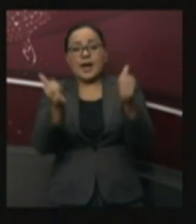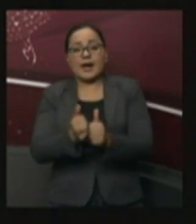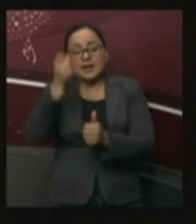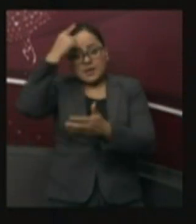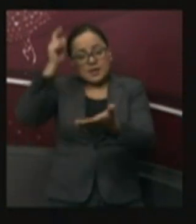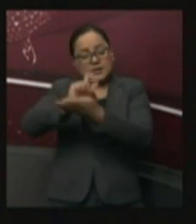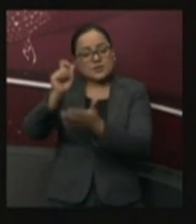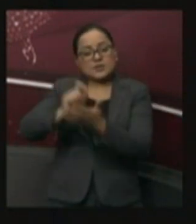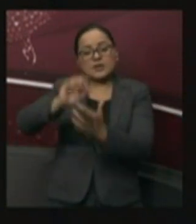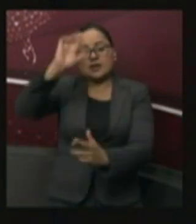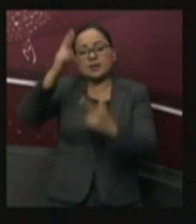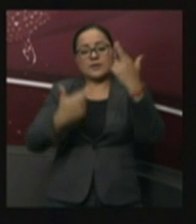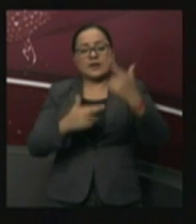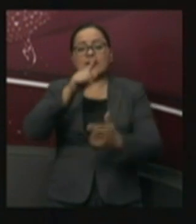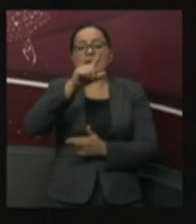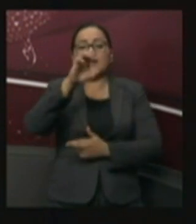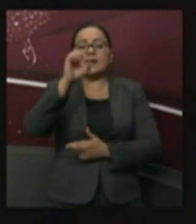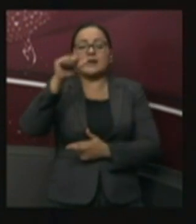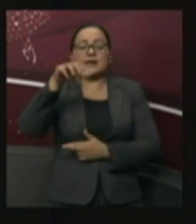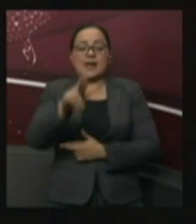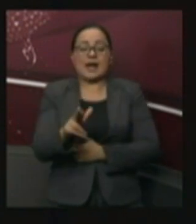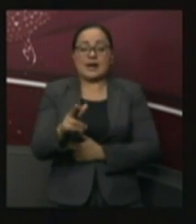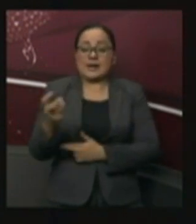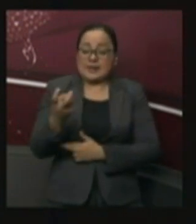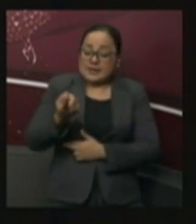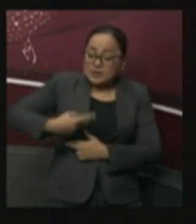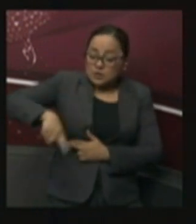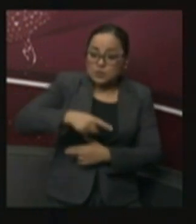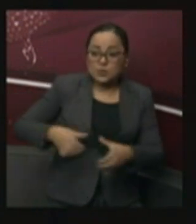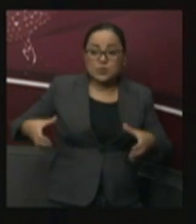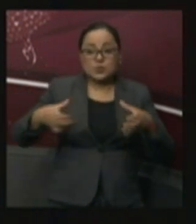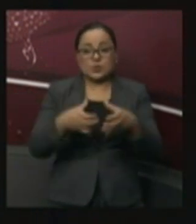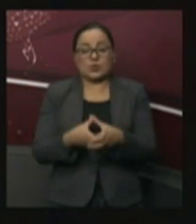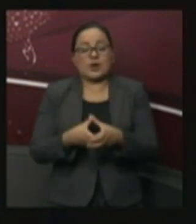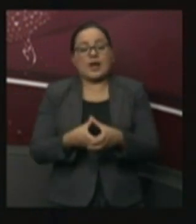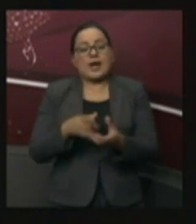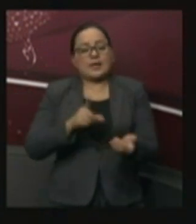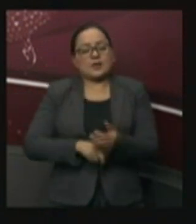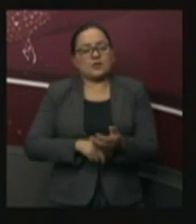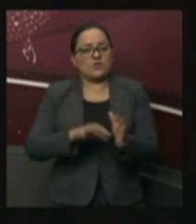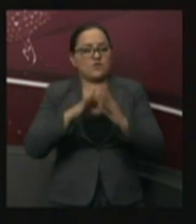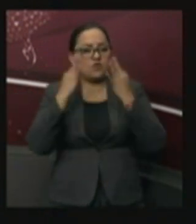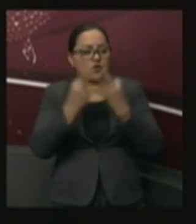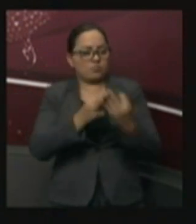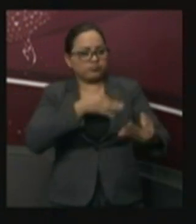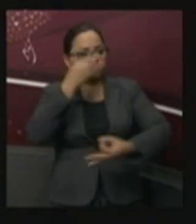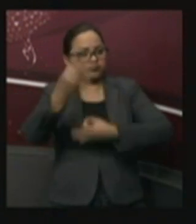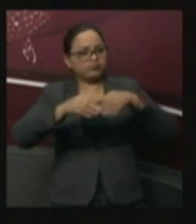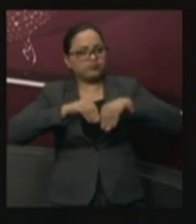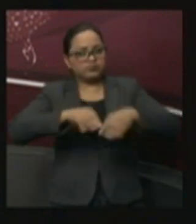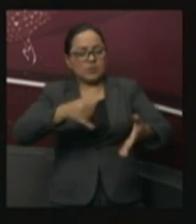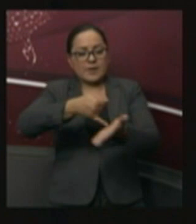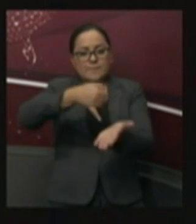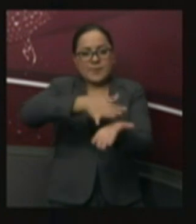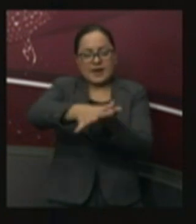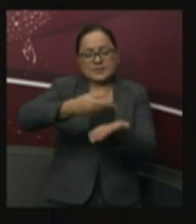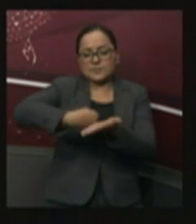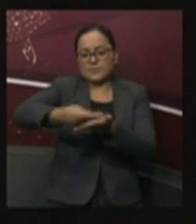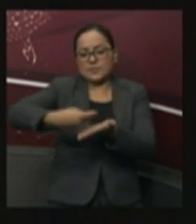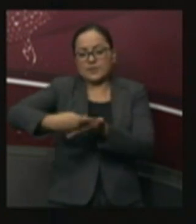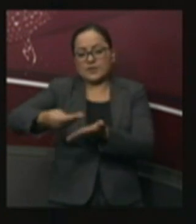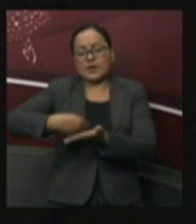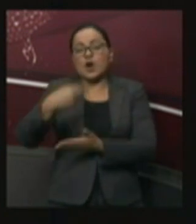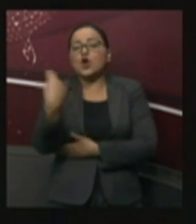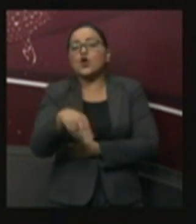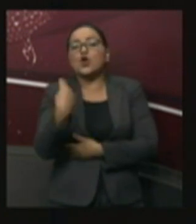Revolucionarios, LEAR, que también tenían su órgano de publicidad, su órgano impreso, que se llamaba